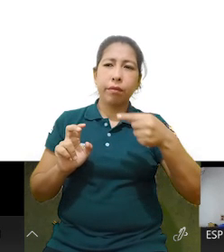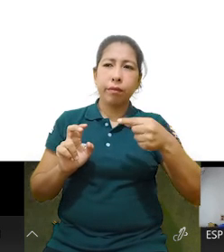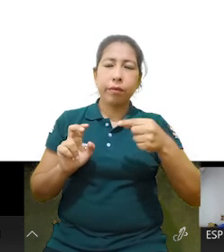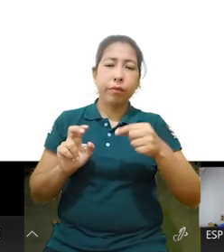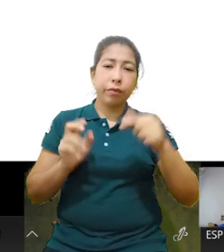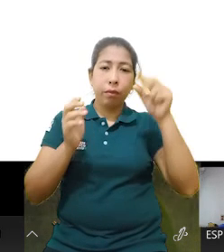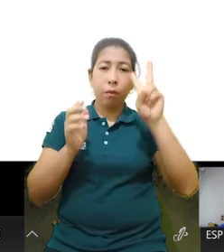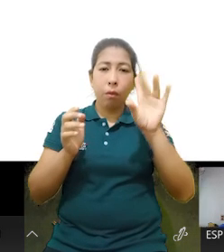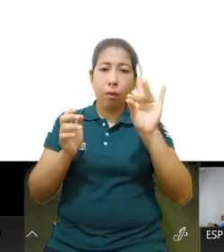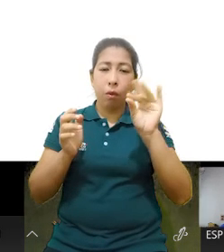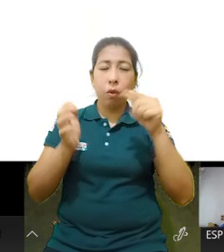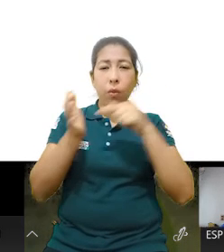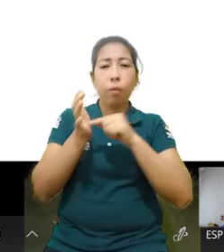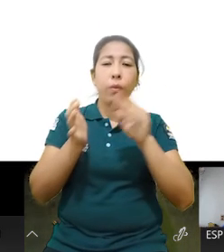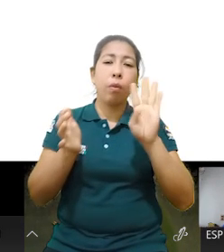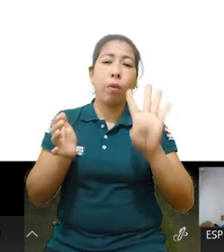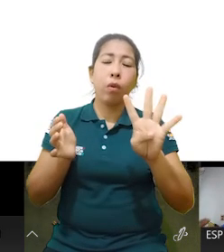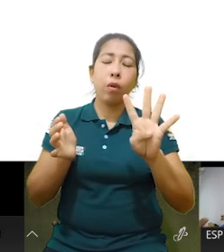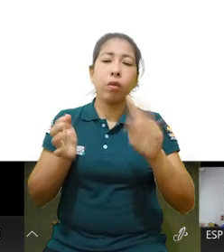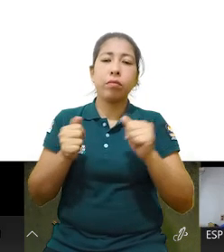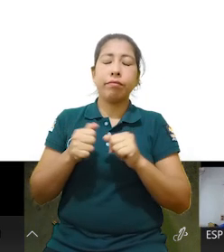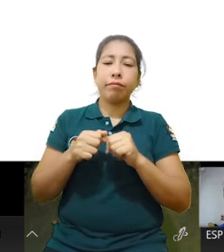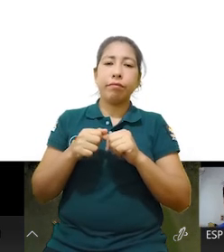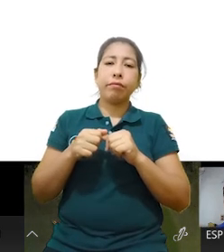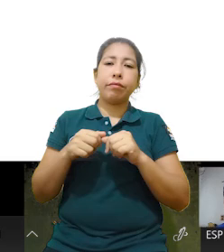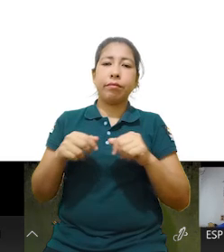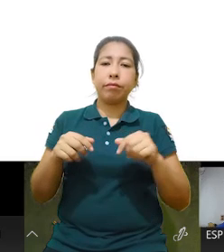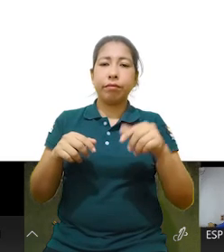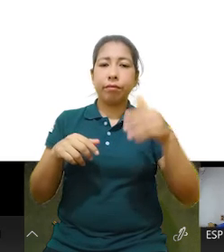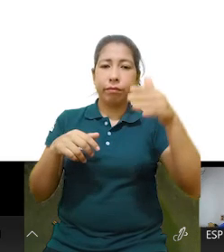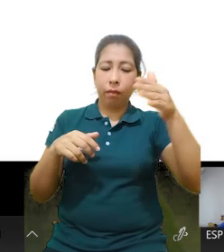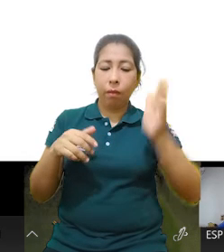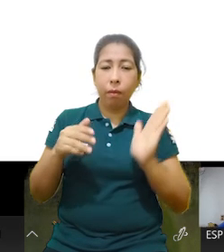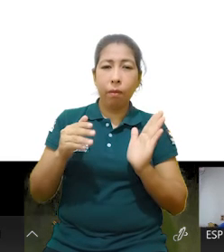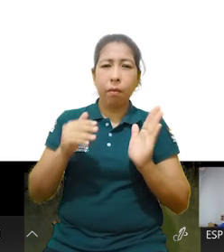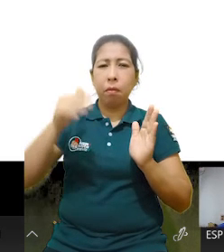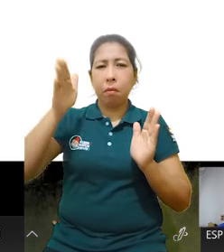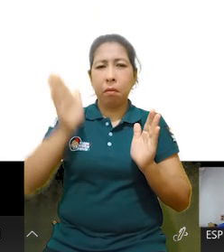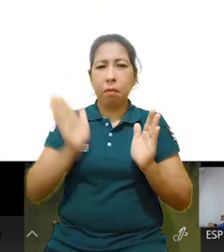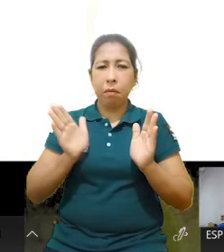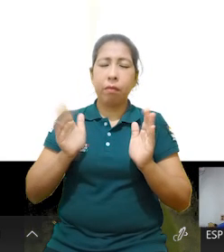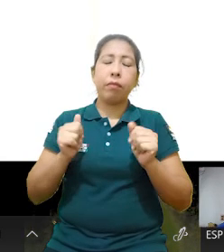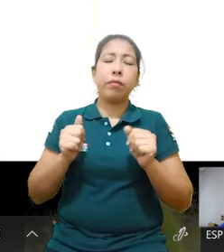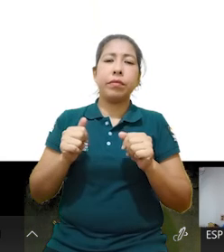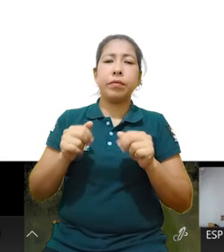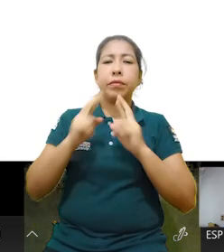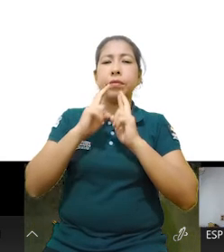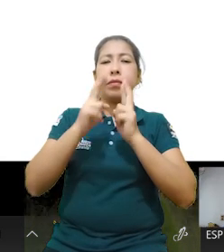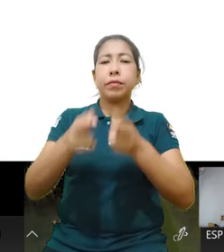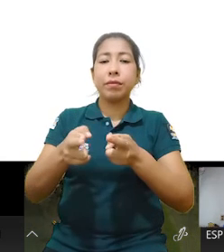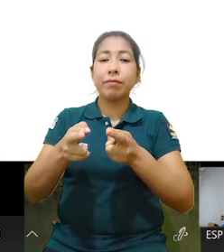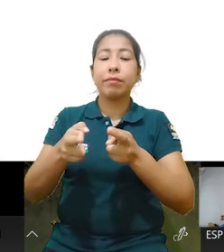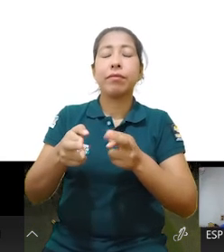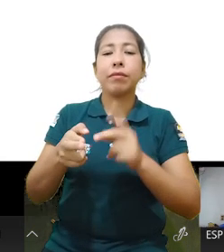8.4 y cierro paréntesis. De esta forma he anotado entre paréntesis el numerador y entre paréntesis el denominador para dar mi resultado